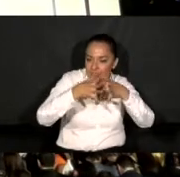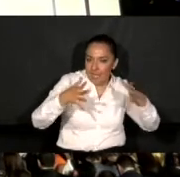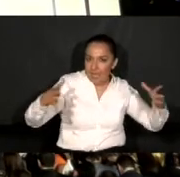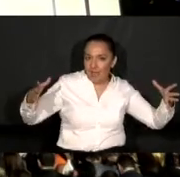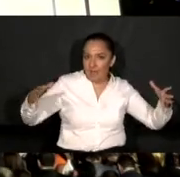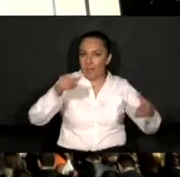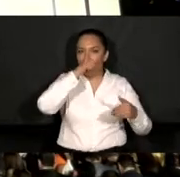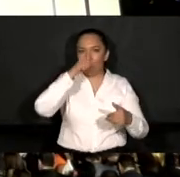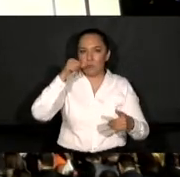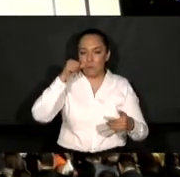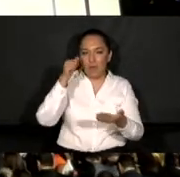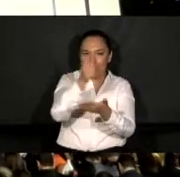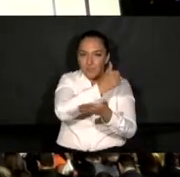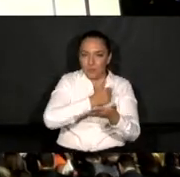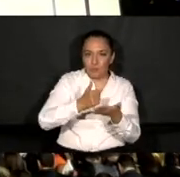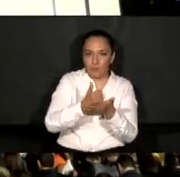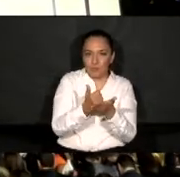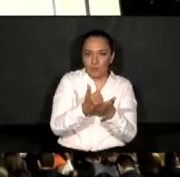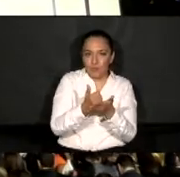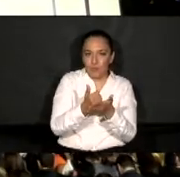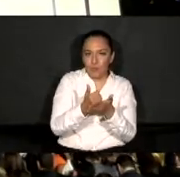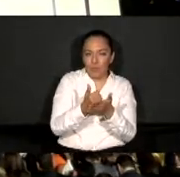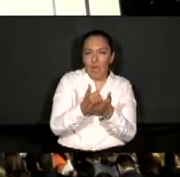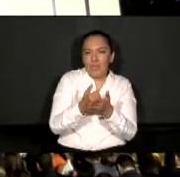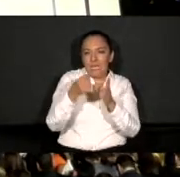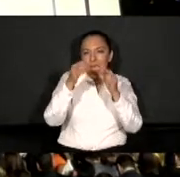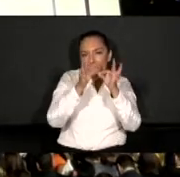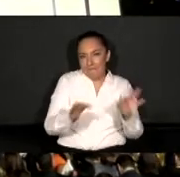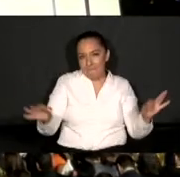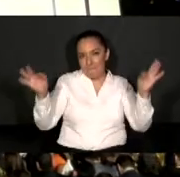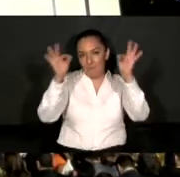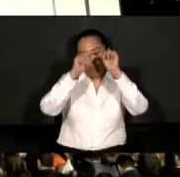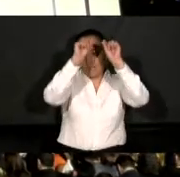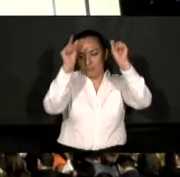es indudablemente una gran ventana a México.